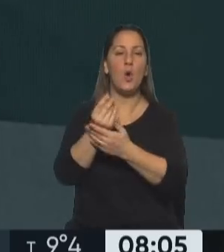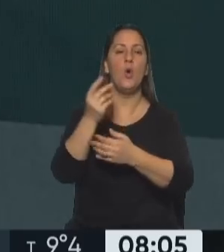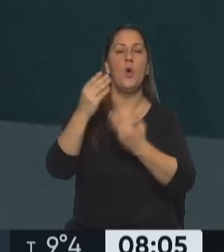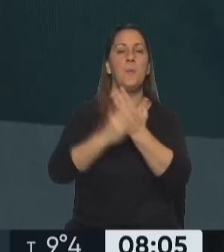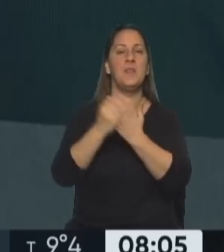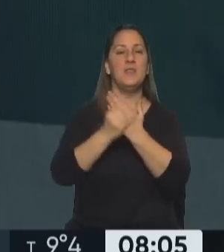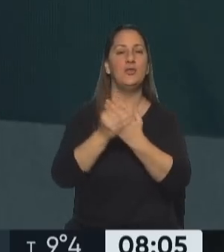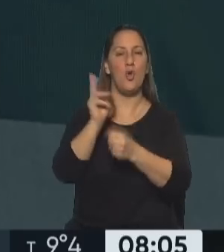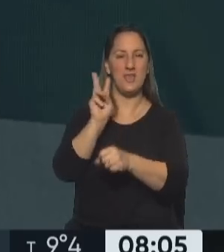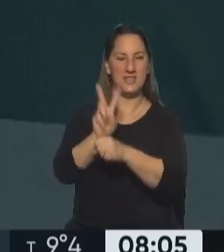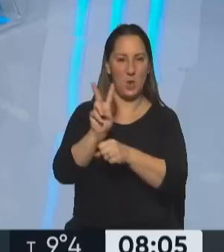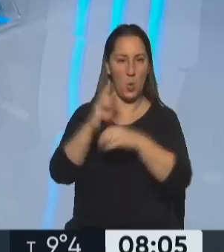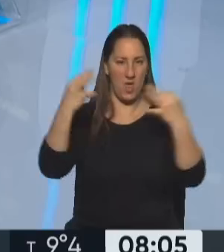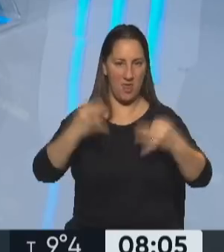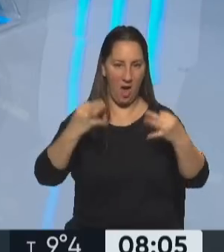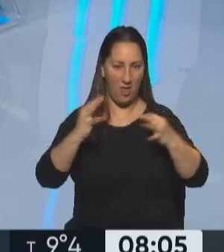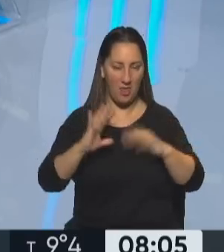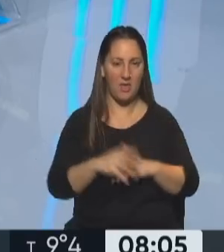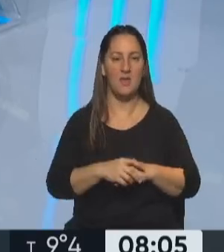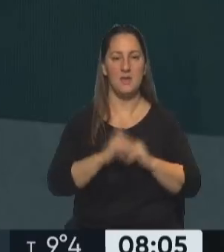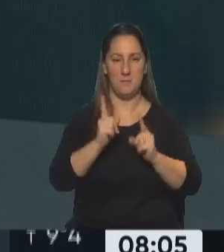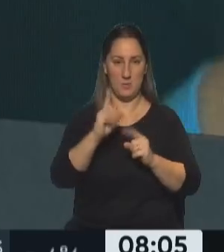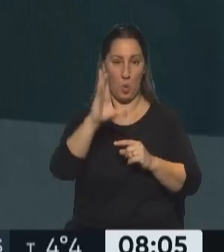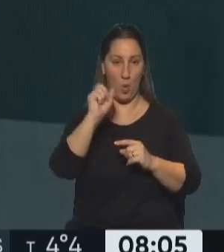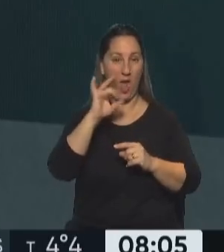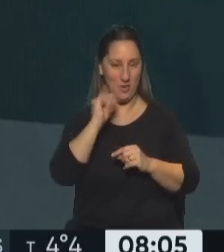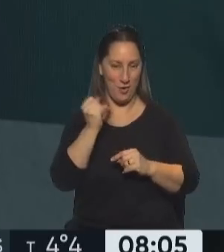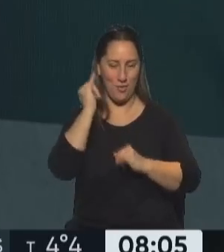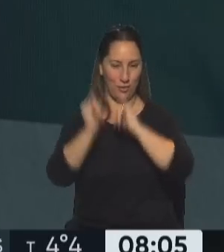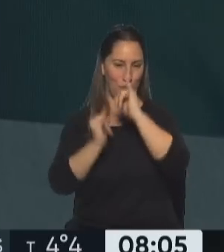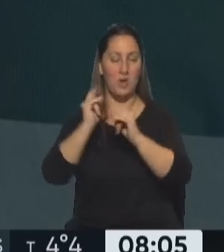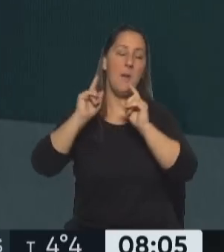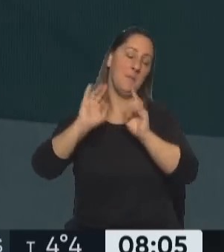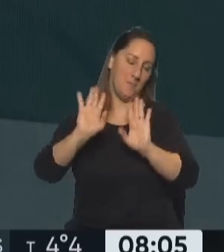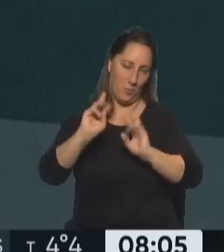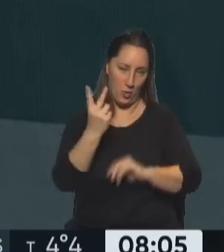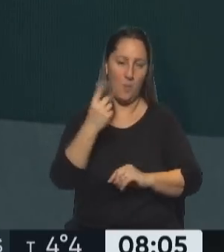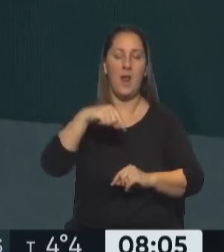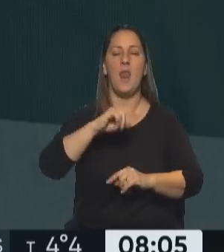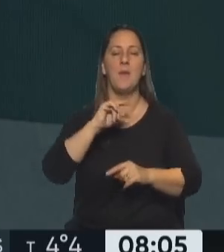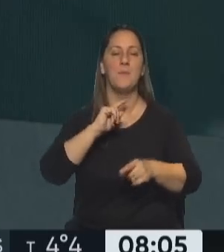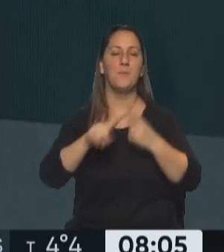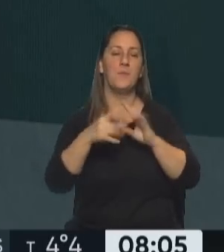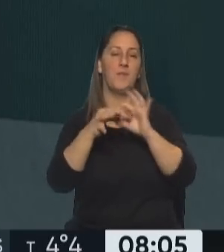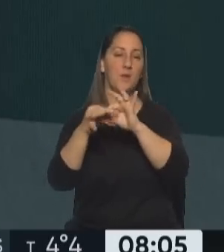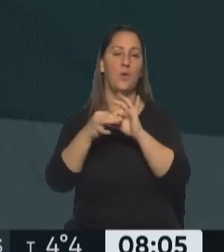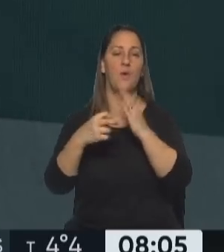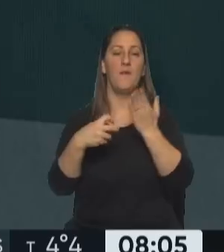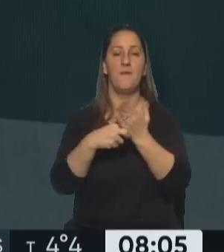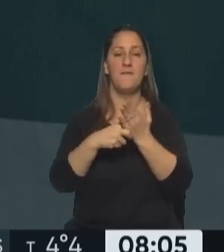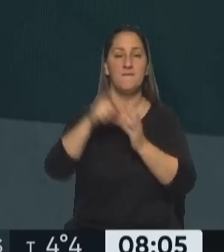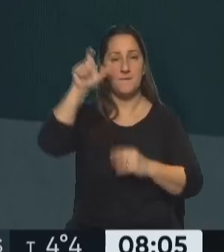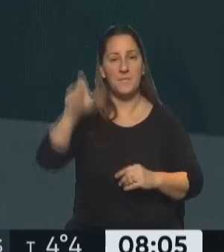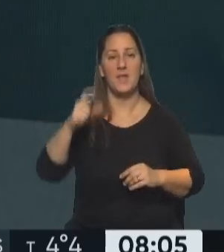propio contado por el propio Claudio Bonadío. Y además tiene una muy buena relación, muy conocida, con el fiscal Carlos